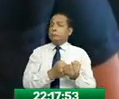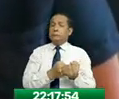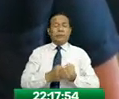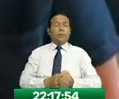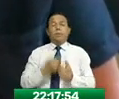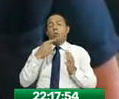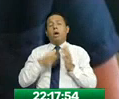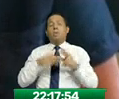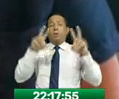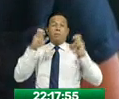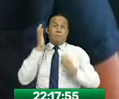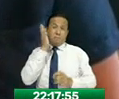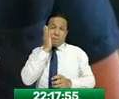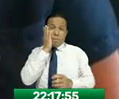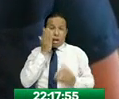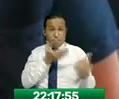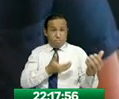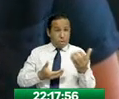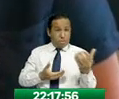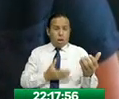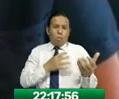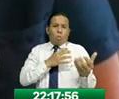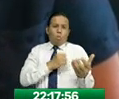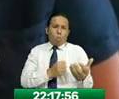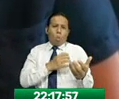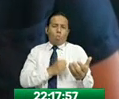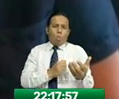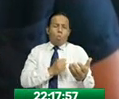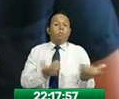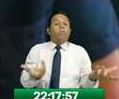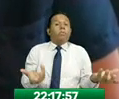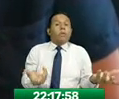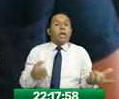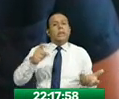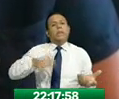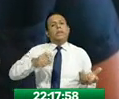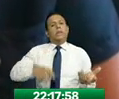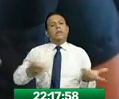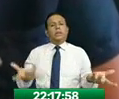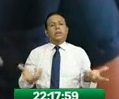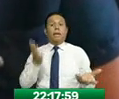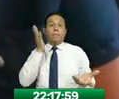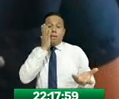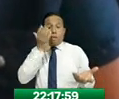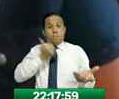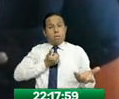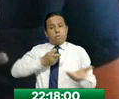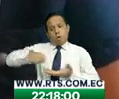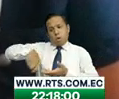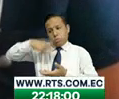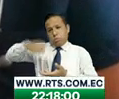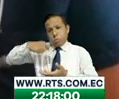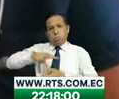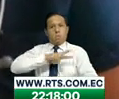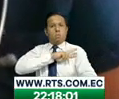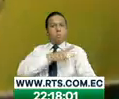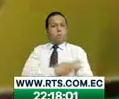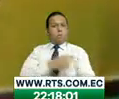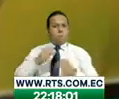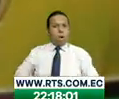adecuada nutrición y ayudarles a los niños a que reciban por lo menos una comida diaria, lo que va a evitar la